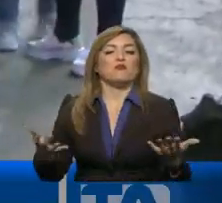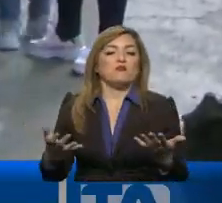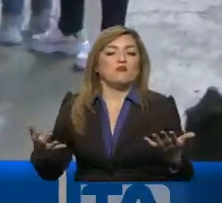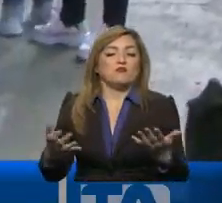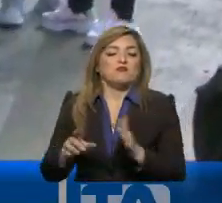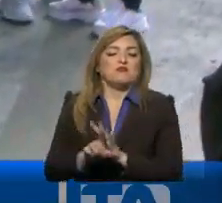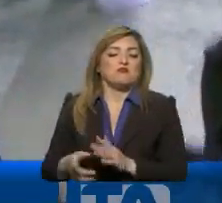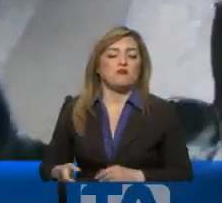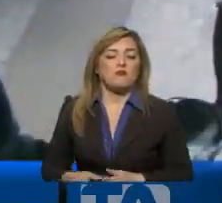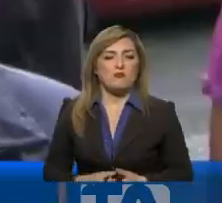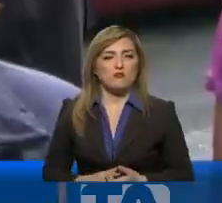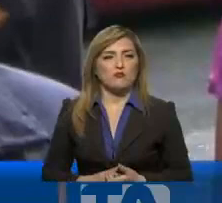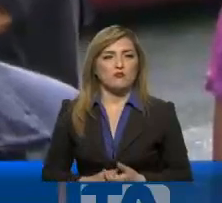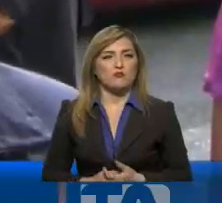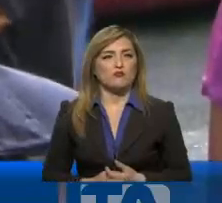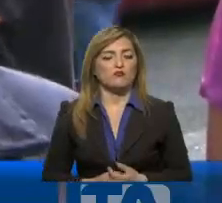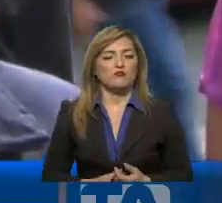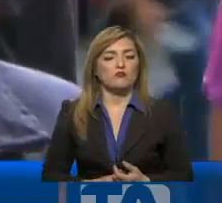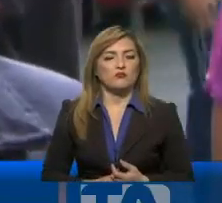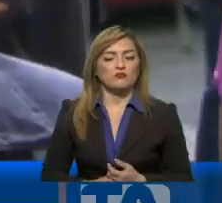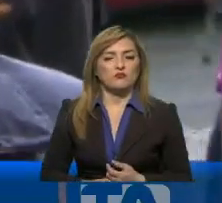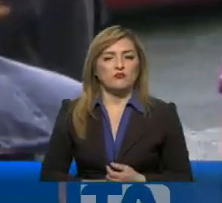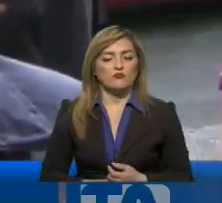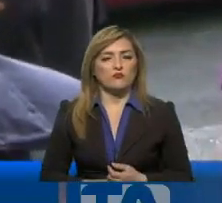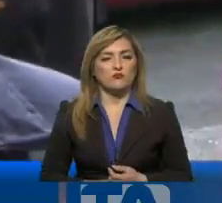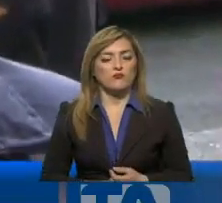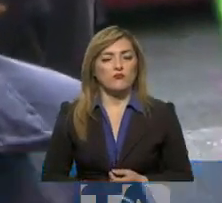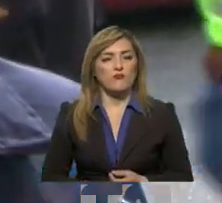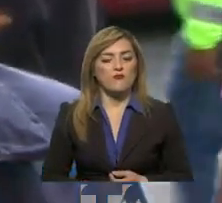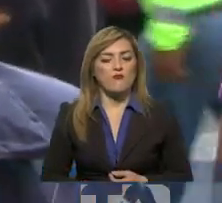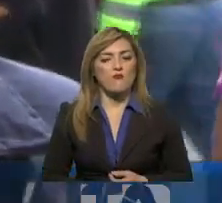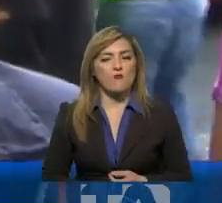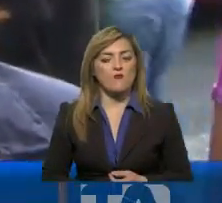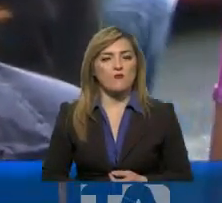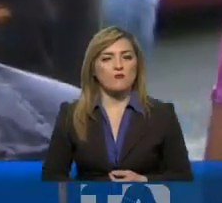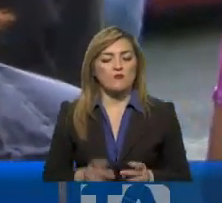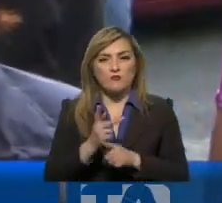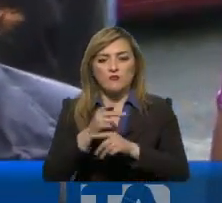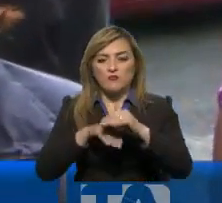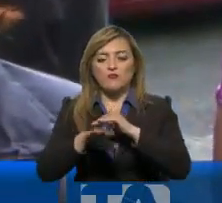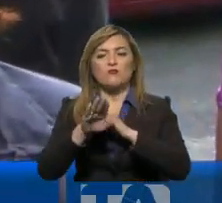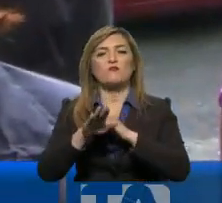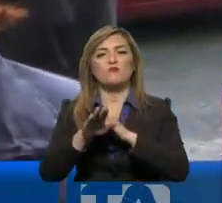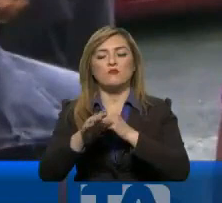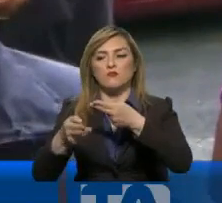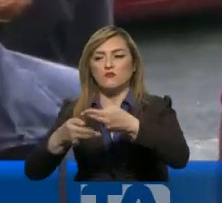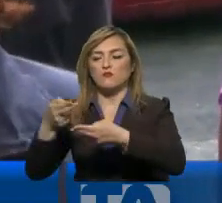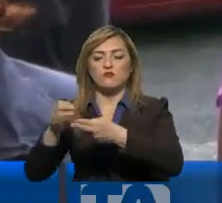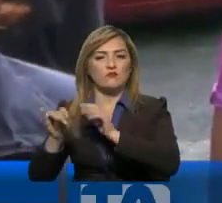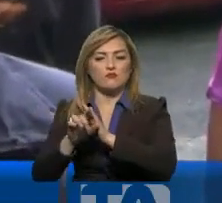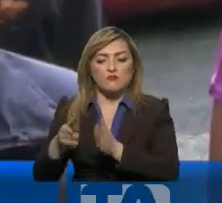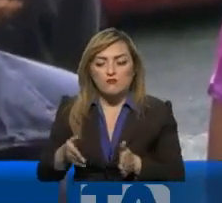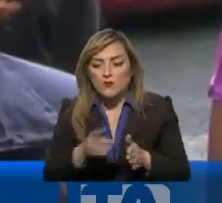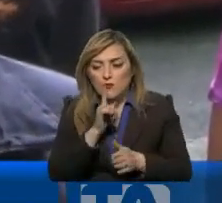y legalidad del mismo. De pronto puede haber producto que está ingresado tal vez por contrabando